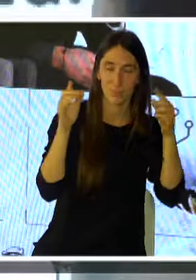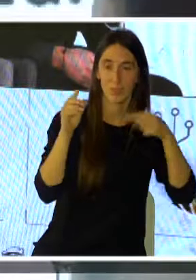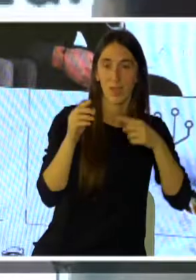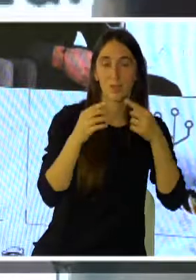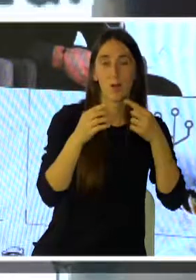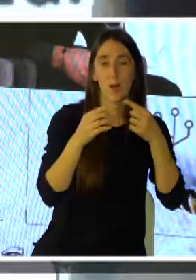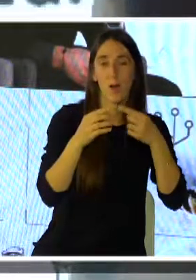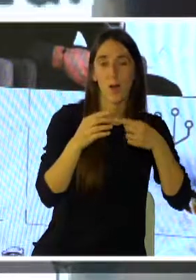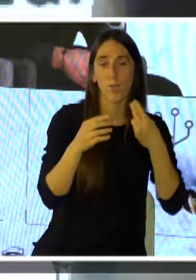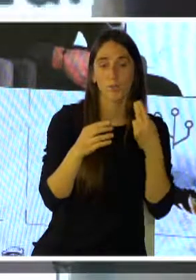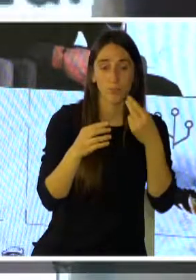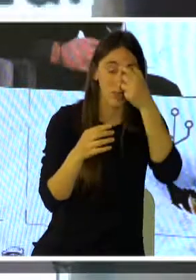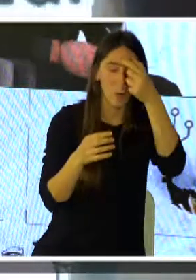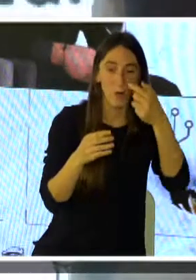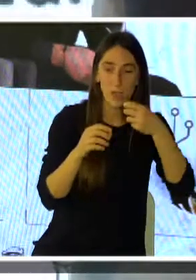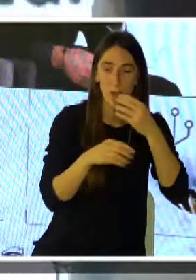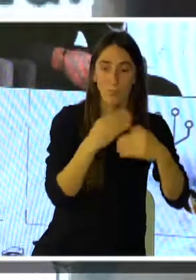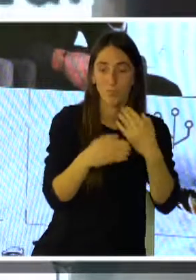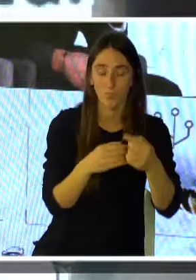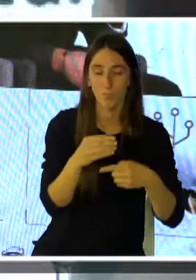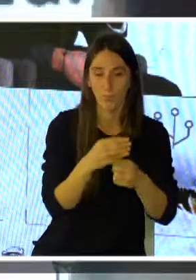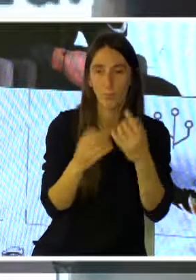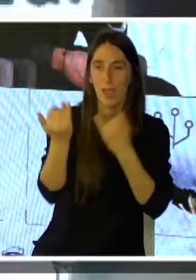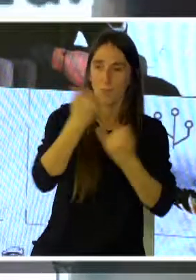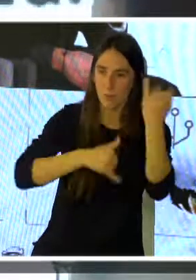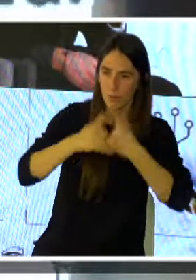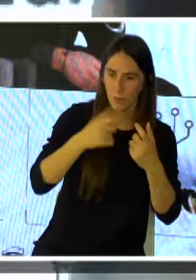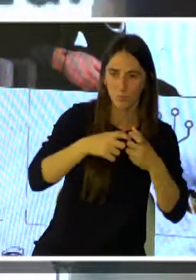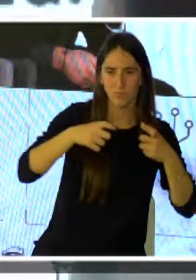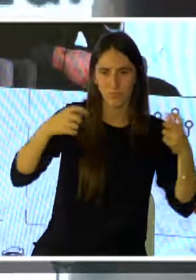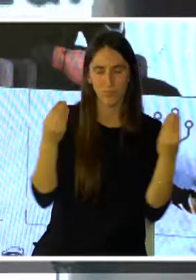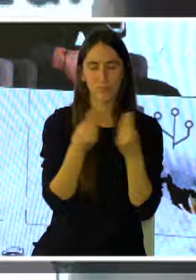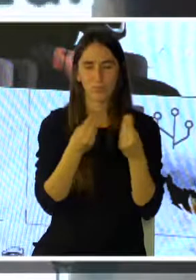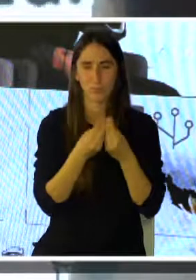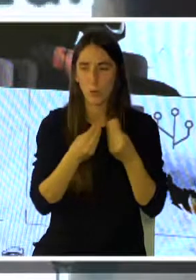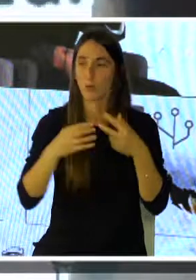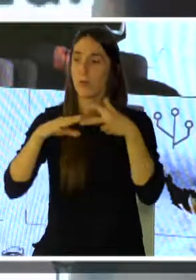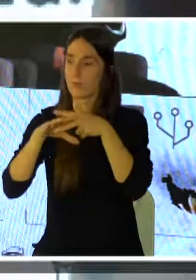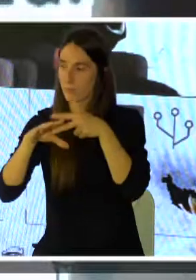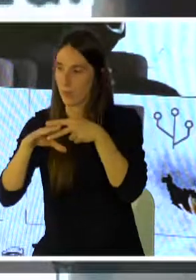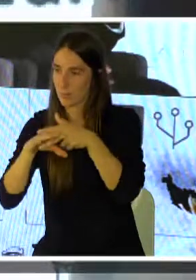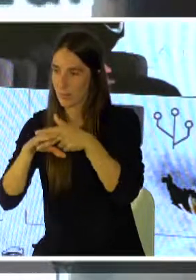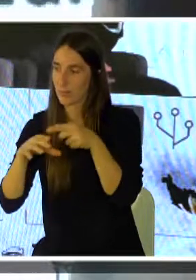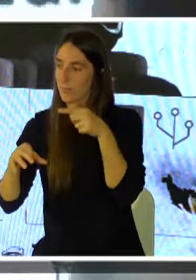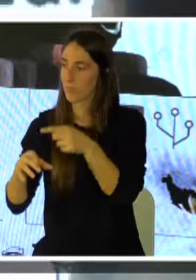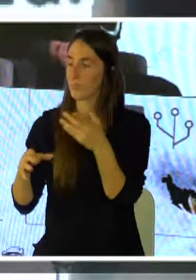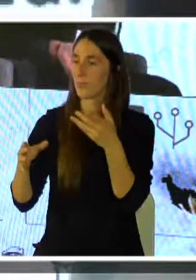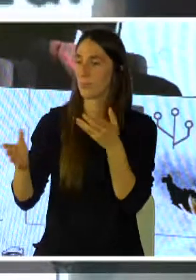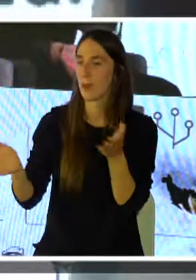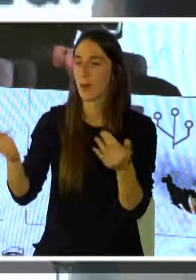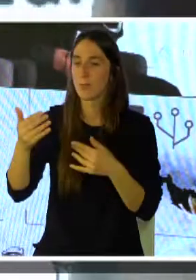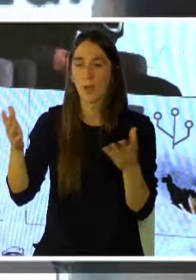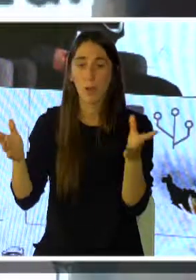un habilitador, tenemos grandes volúmenes de información y tenemos un conjunto de herramientas. Y esto se aplica a todas las áreas